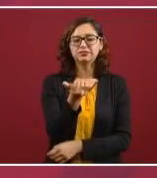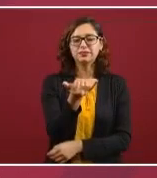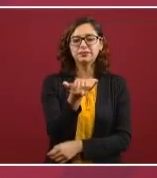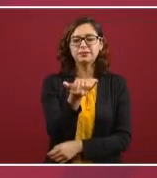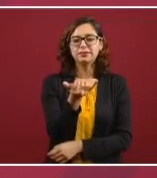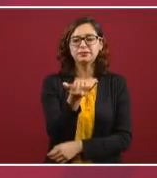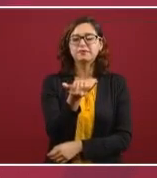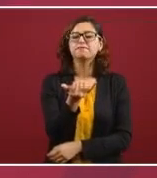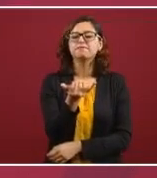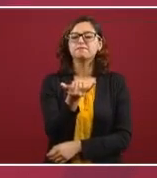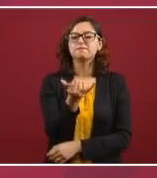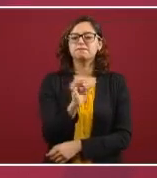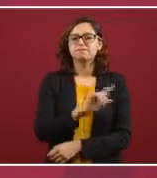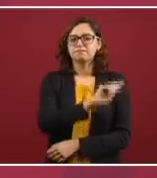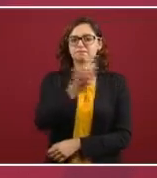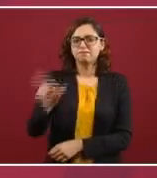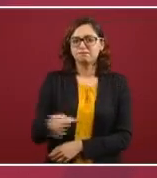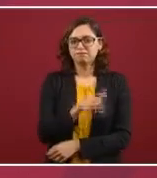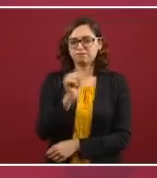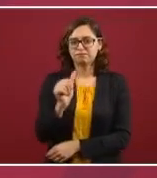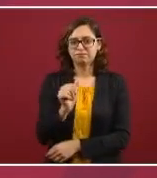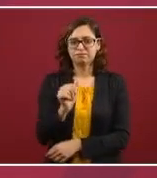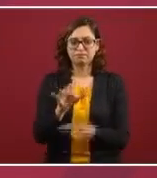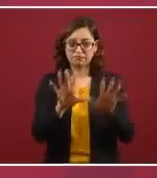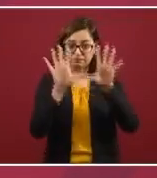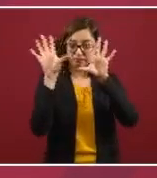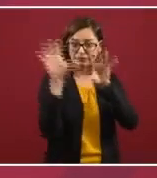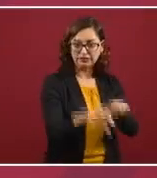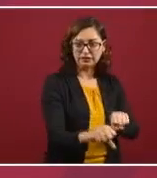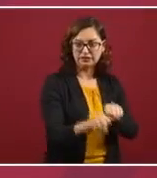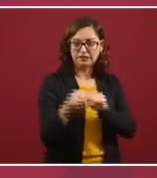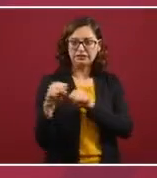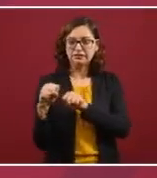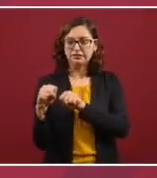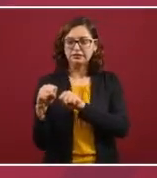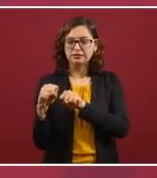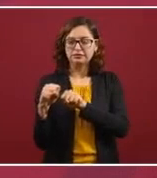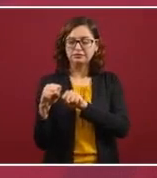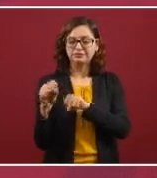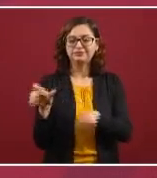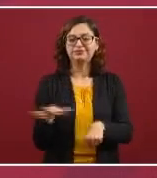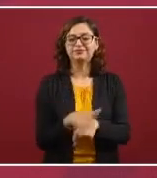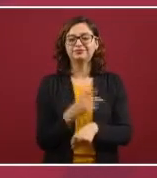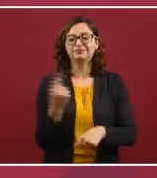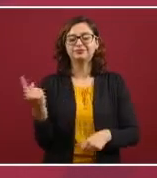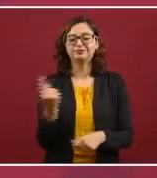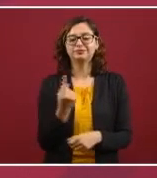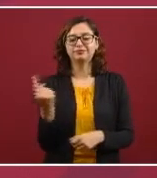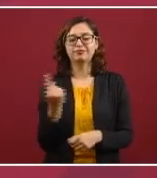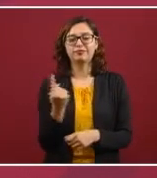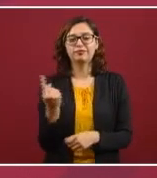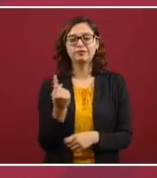se tomó la decisión de detenerlo, porque en